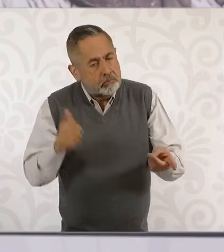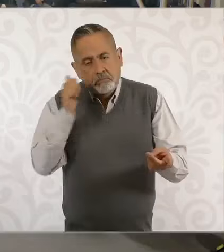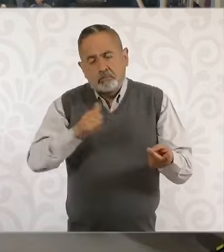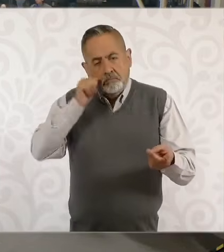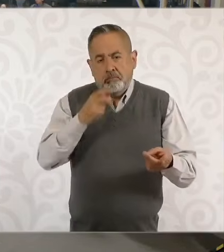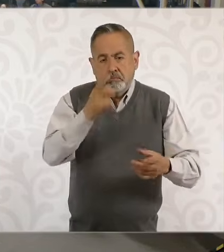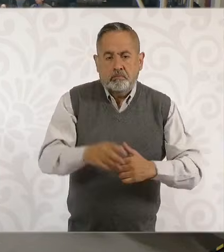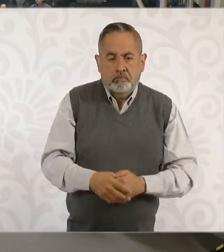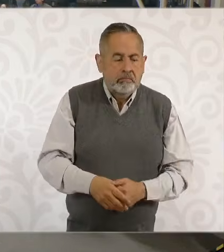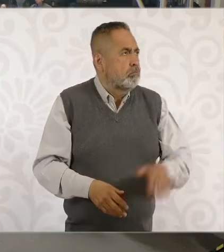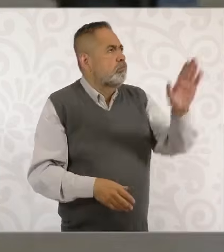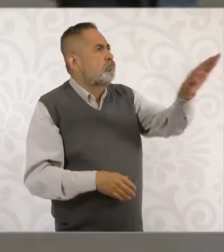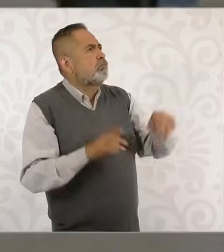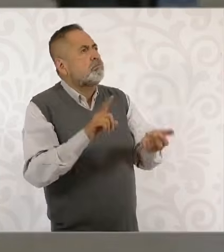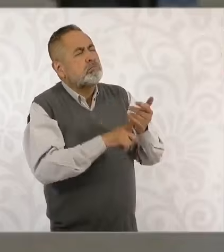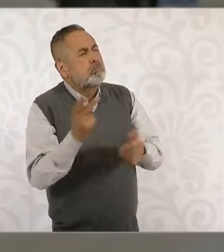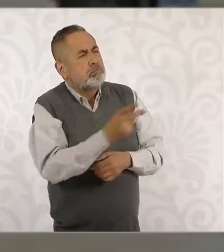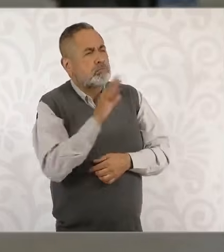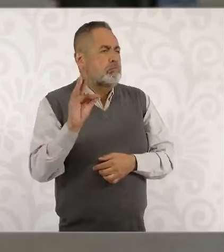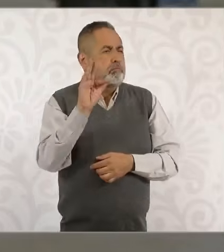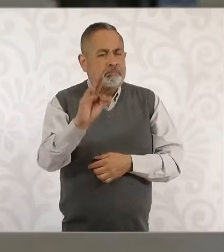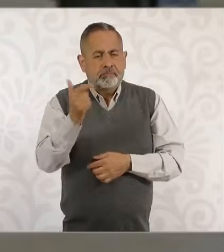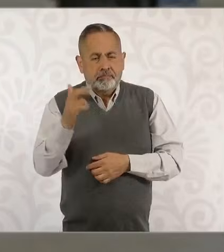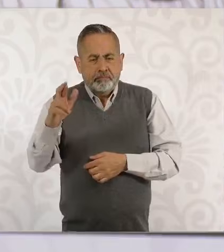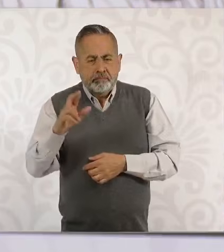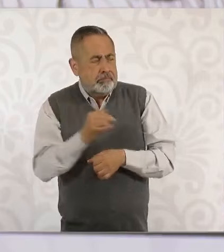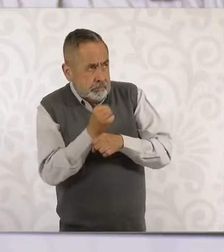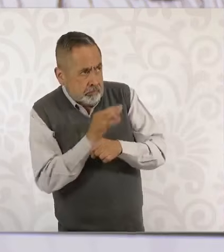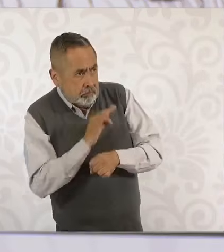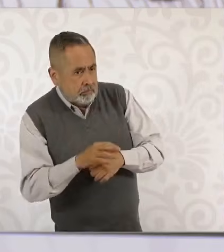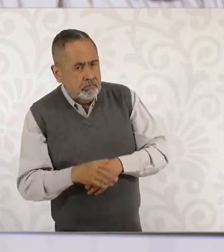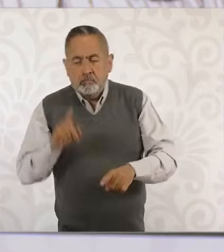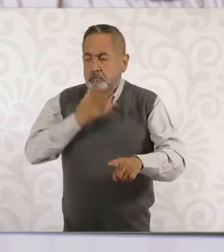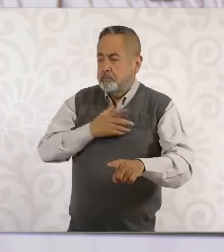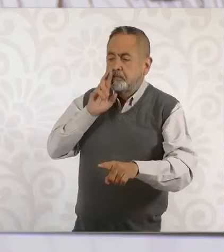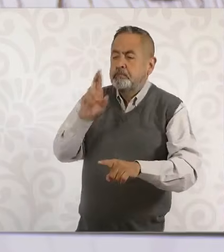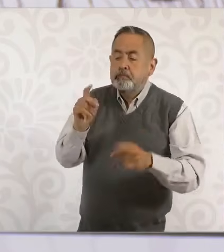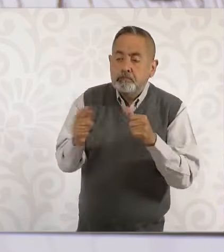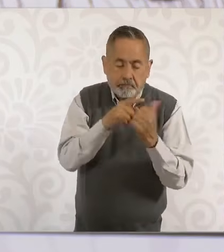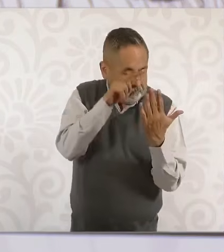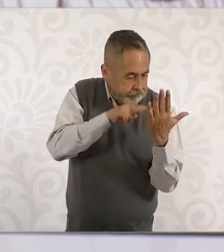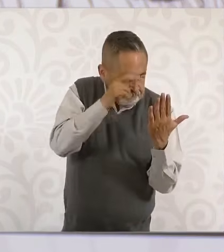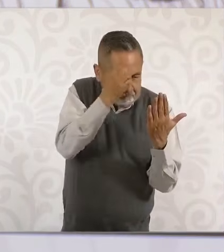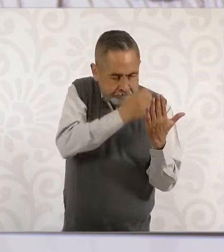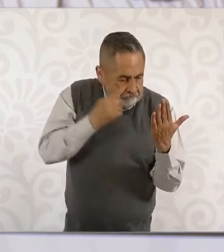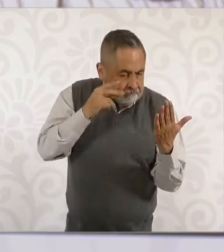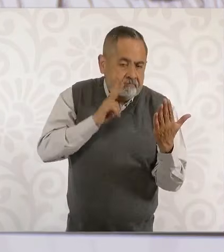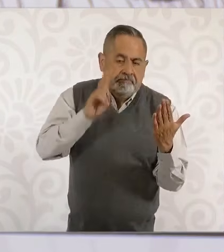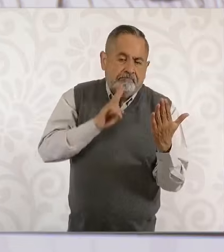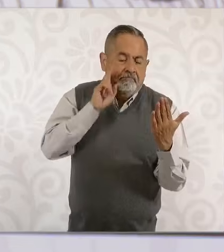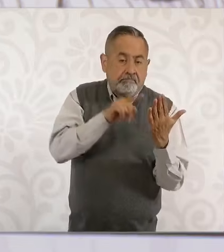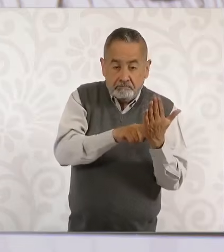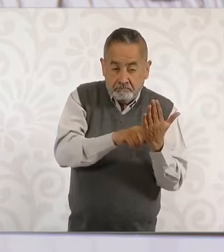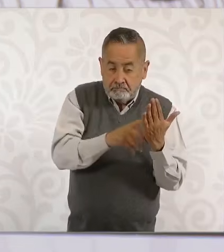¿Le competiría también a la Fiscalía General realizar una investigación? Pues hay que ver. Primero hay que revisar el caso y